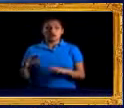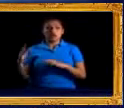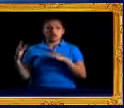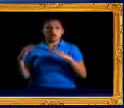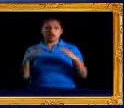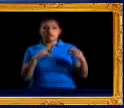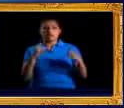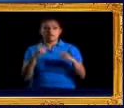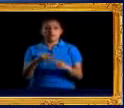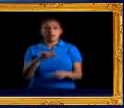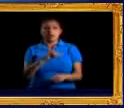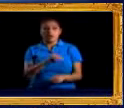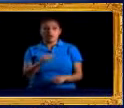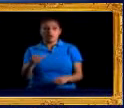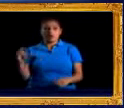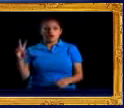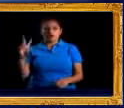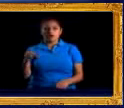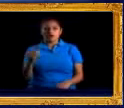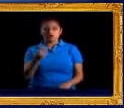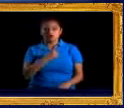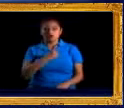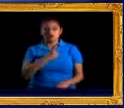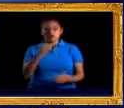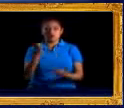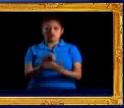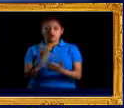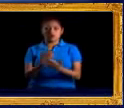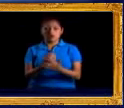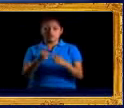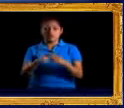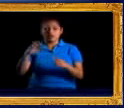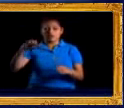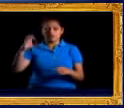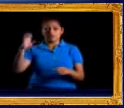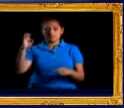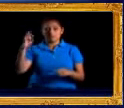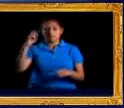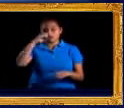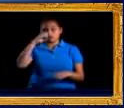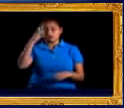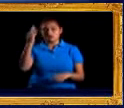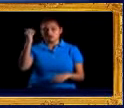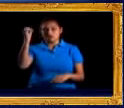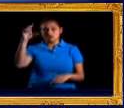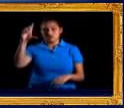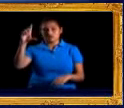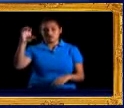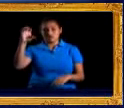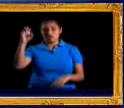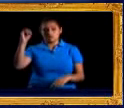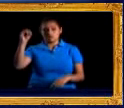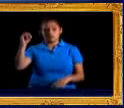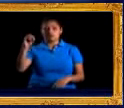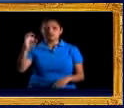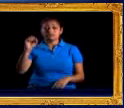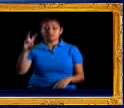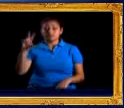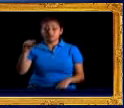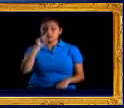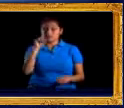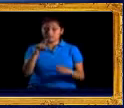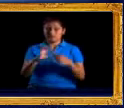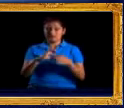ya no solamente va a ser una economía por el petróleo, porque, hermano, vivimos una economía también del agua, donde el